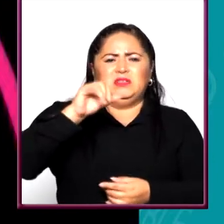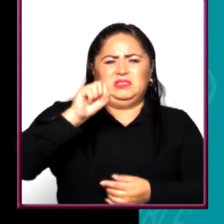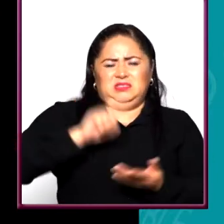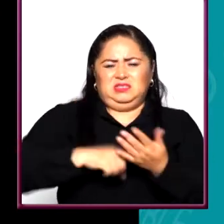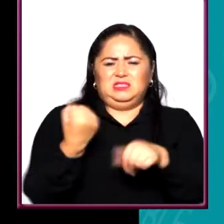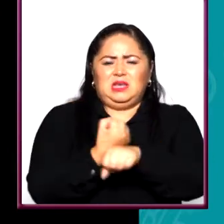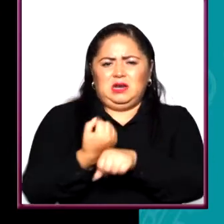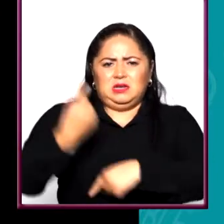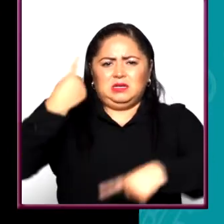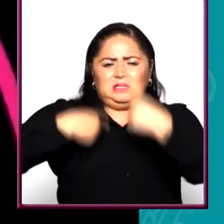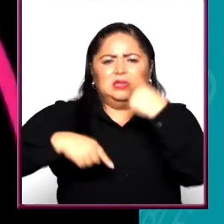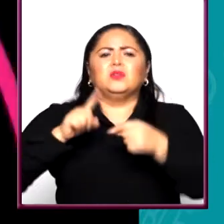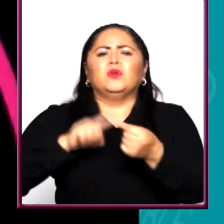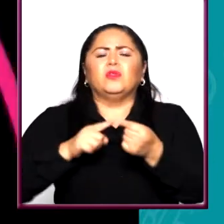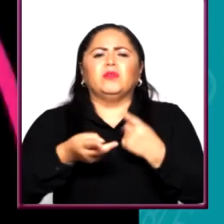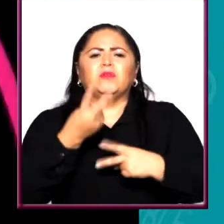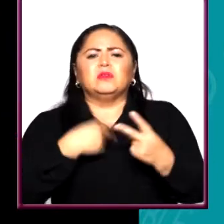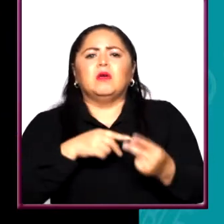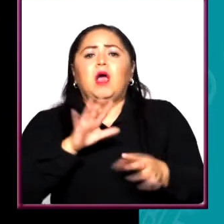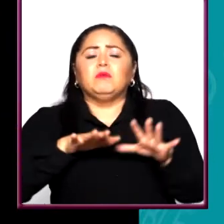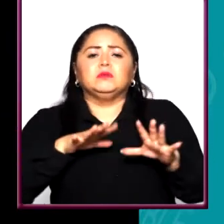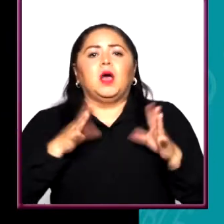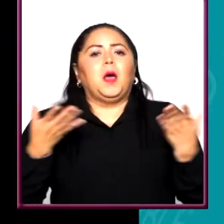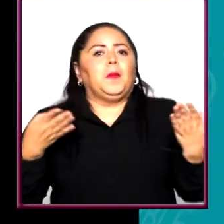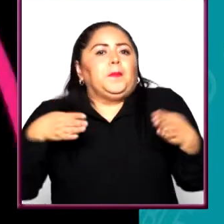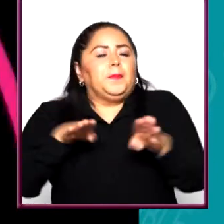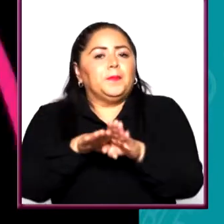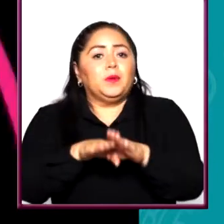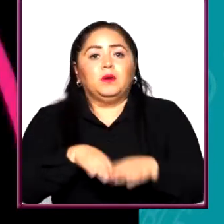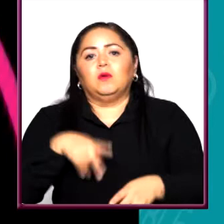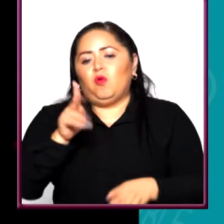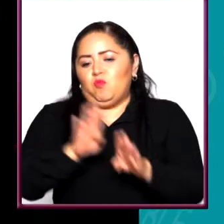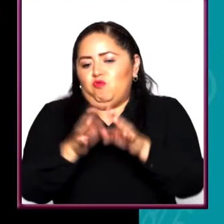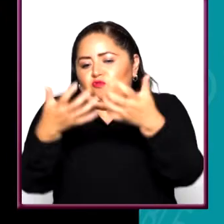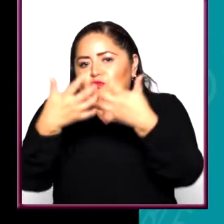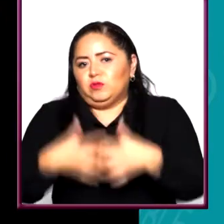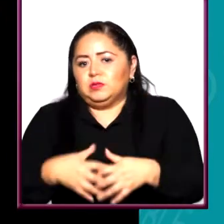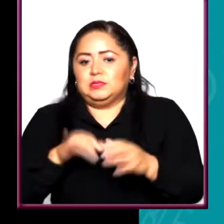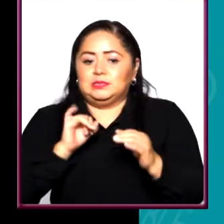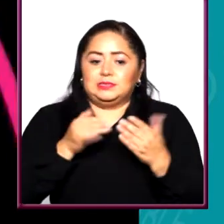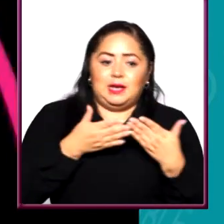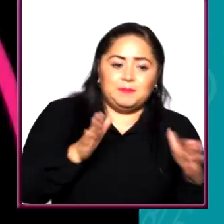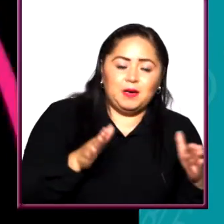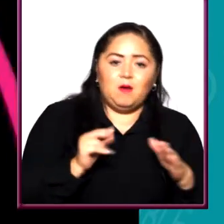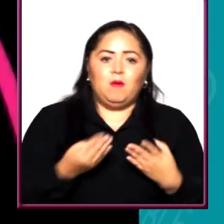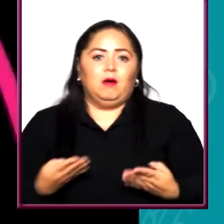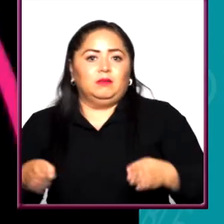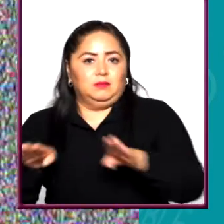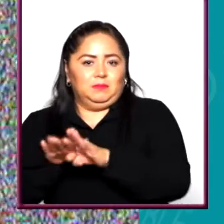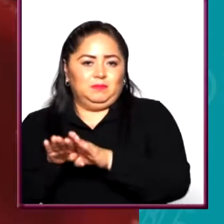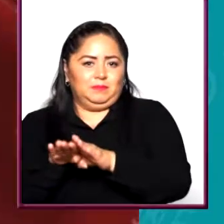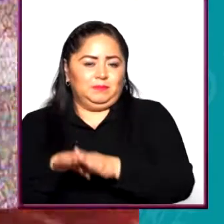de hormona en la sangre, los produce o deja de producir de acuerdo con la función de activar o desactivar.